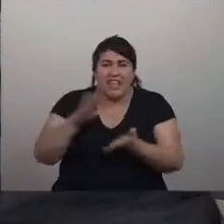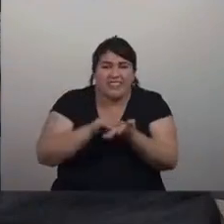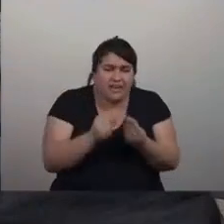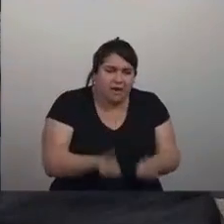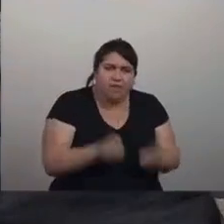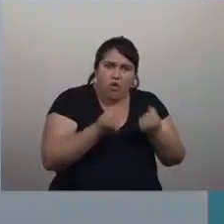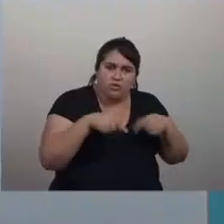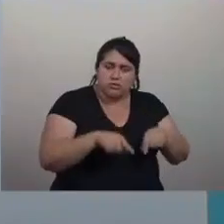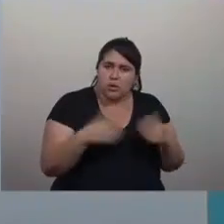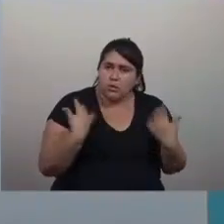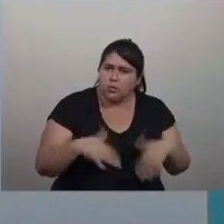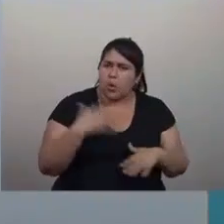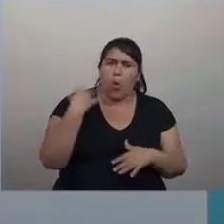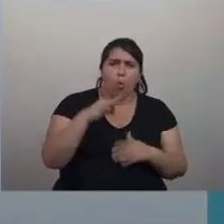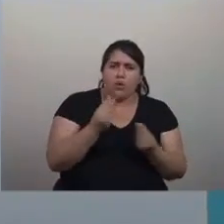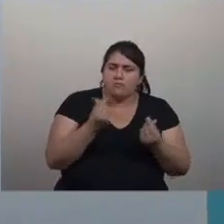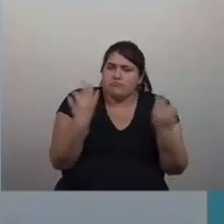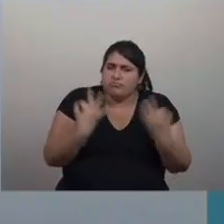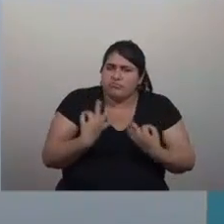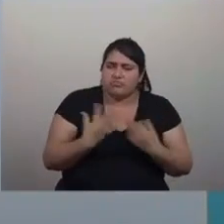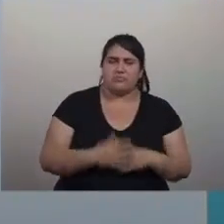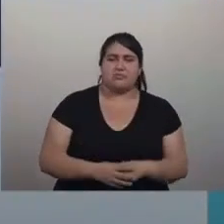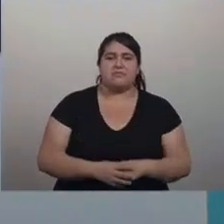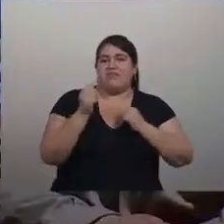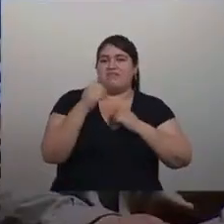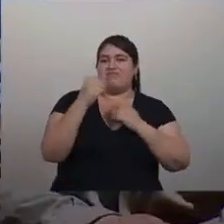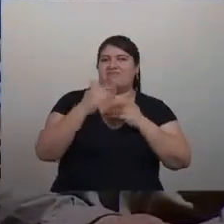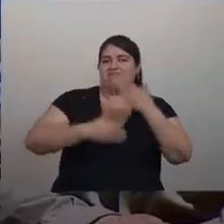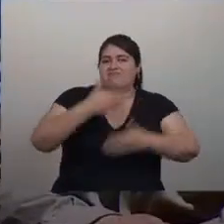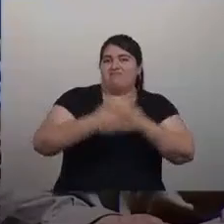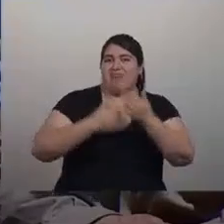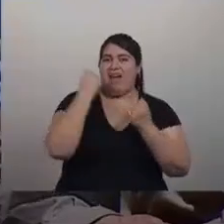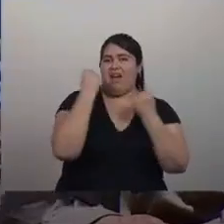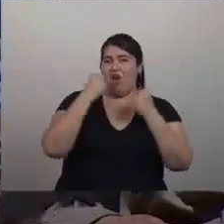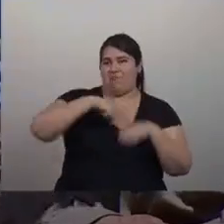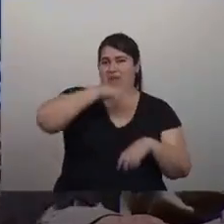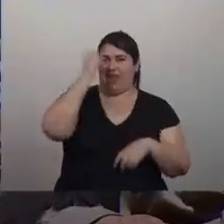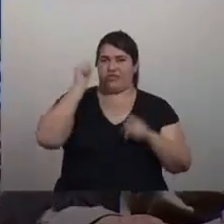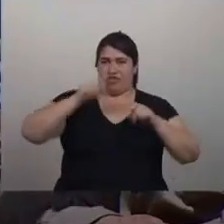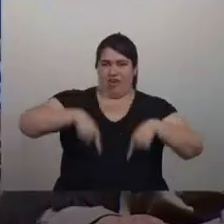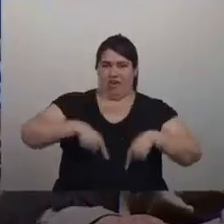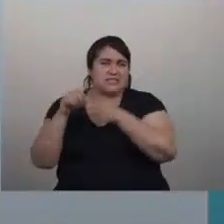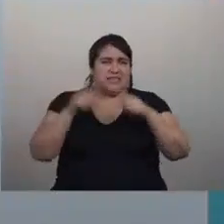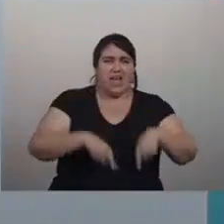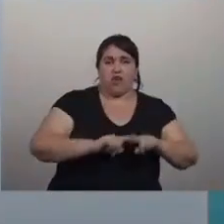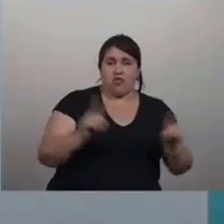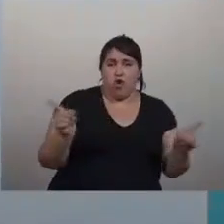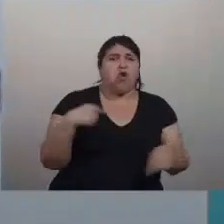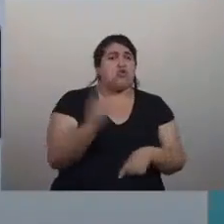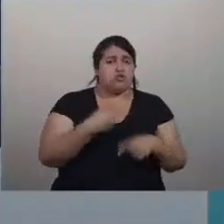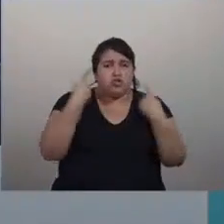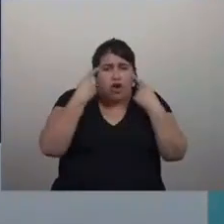y estas cuestiones climáticas están favorables pero no alcanza a contenerla nosotros creemos en las cooperativas